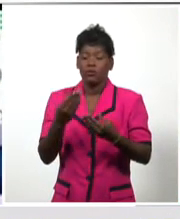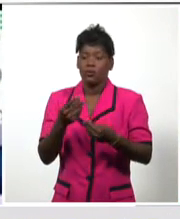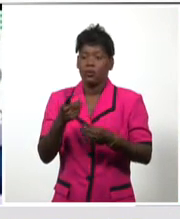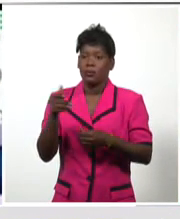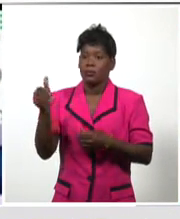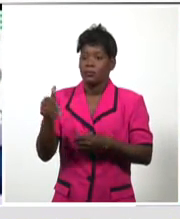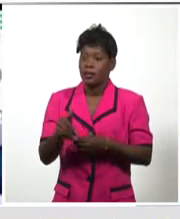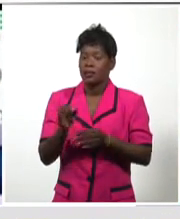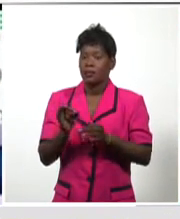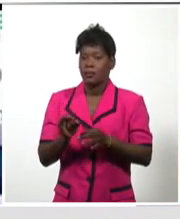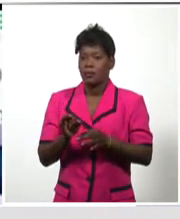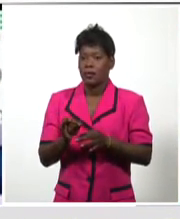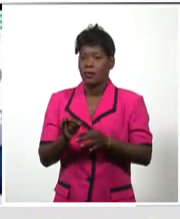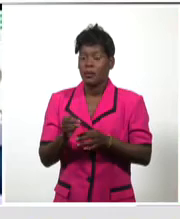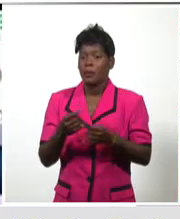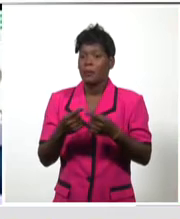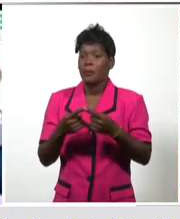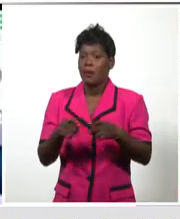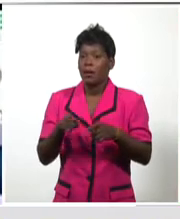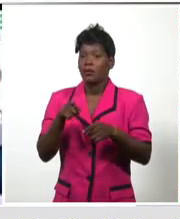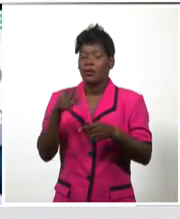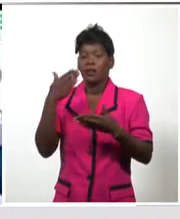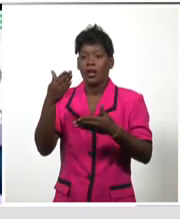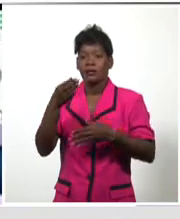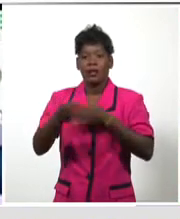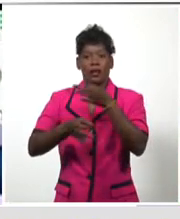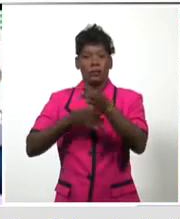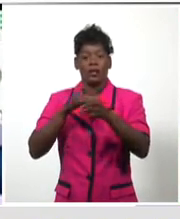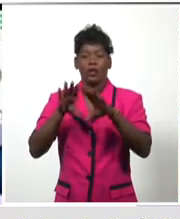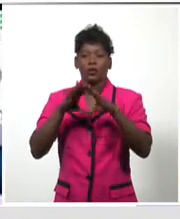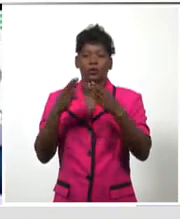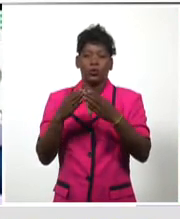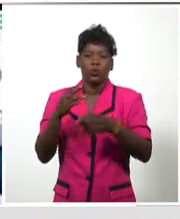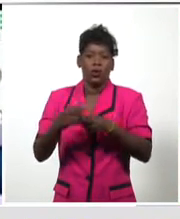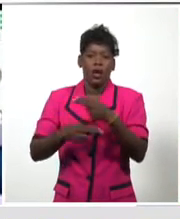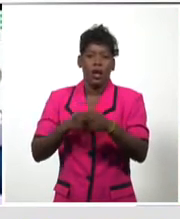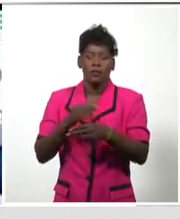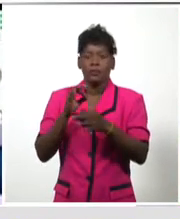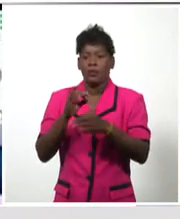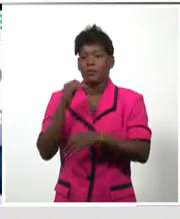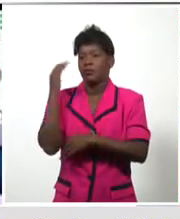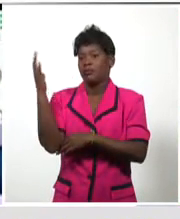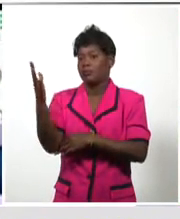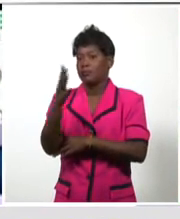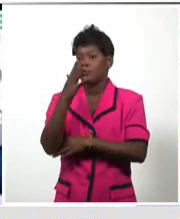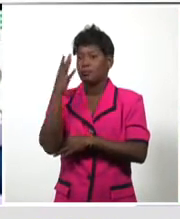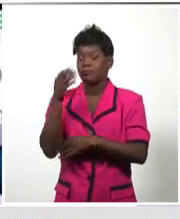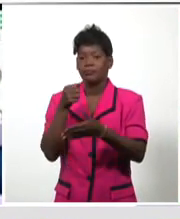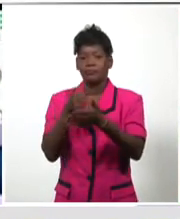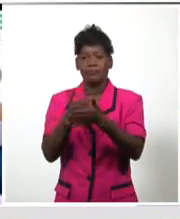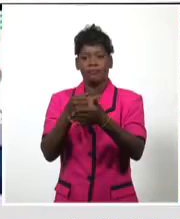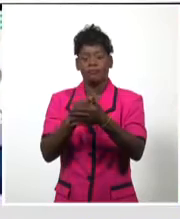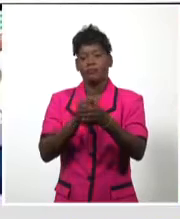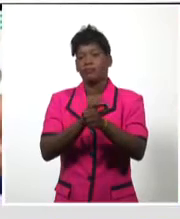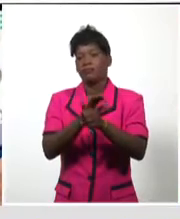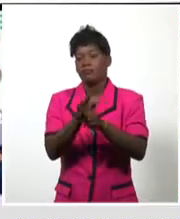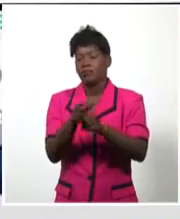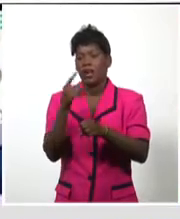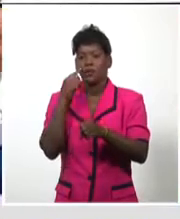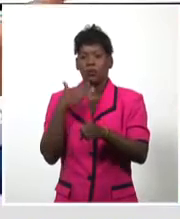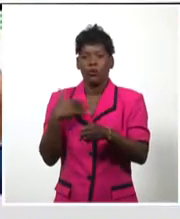aceptado la invitación y brindarnos también esa visión de todo lo que hace desde la meteorología para enfrentar la COVID-19 y asociar también estas